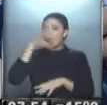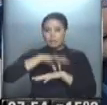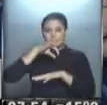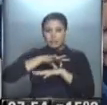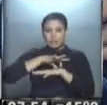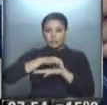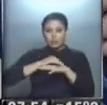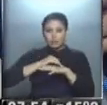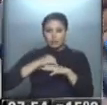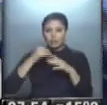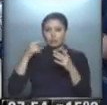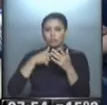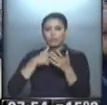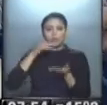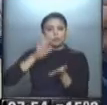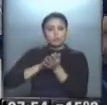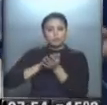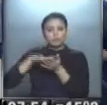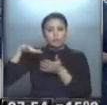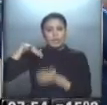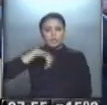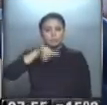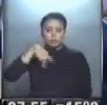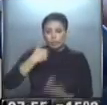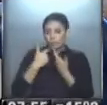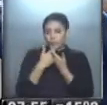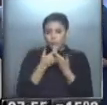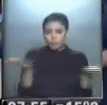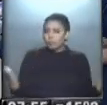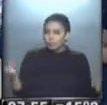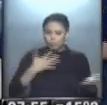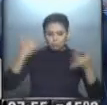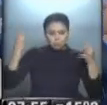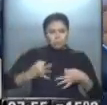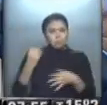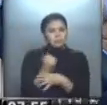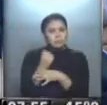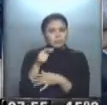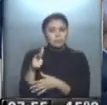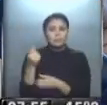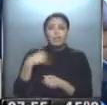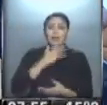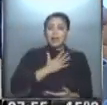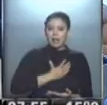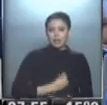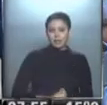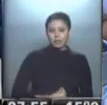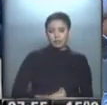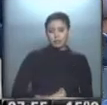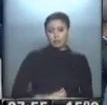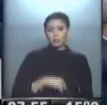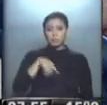de Medicina Aeroespacial es un instituto público de excelencia que nos va a dar mayor tranquilidad para que